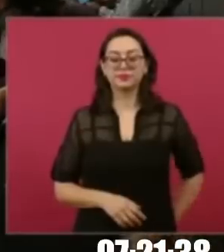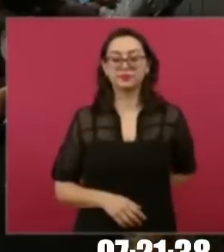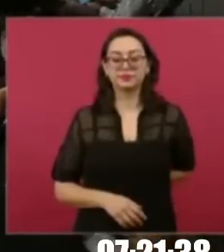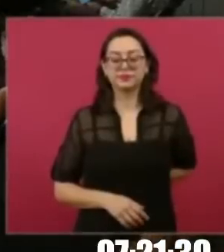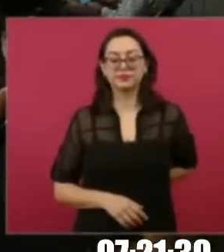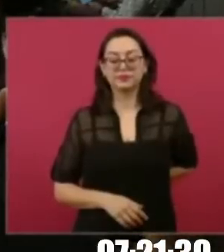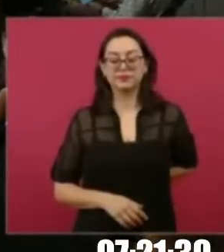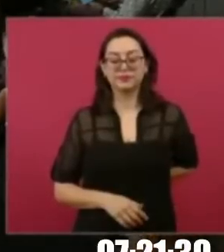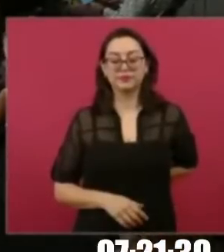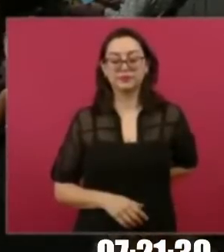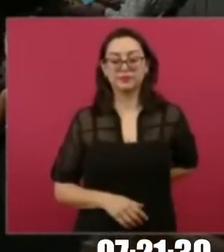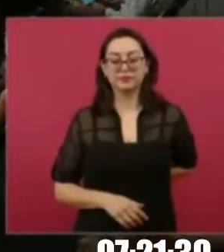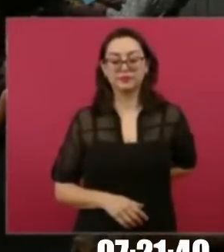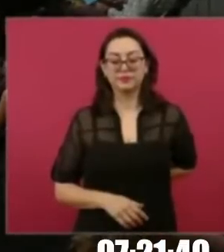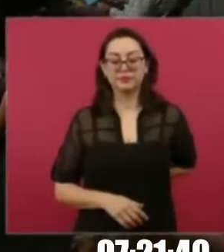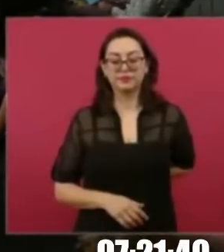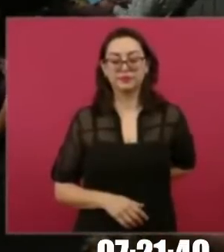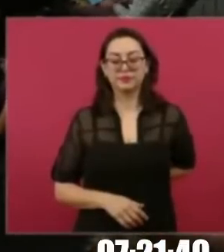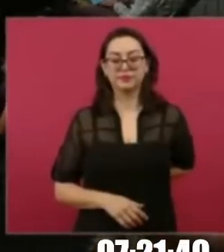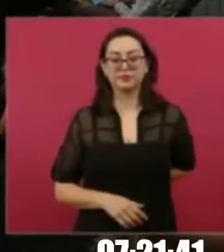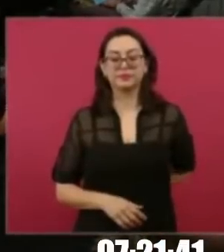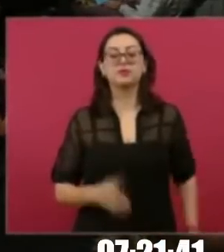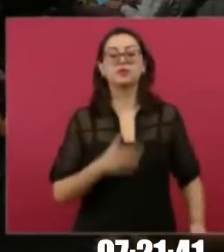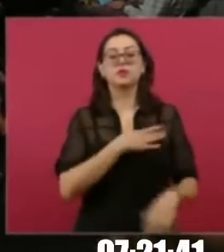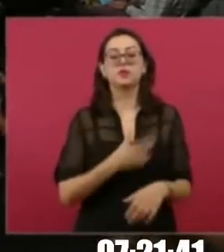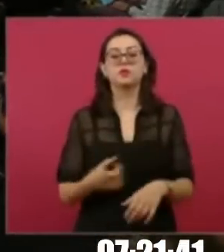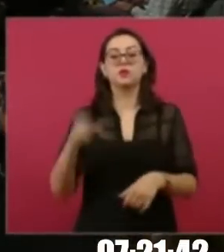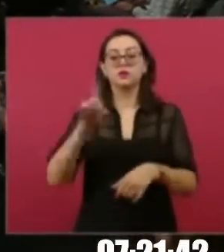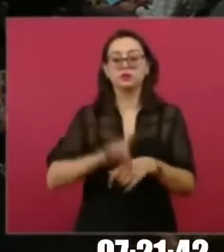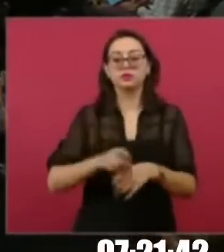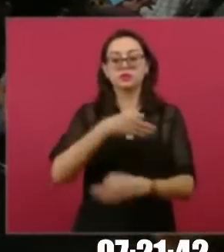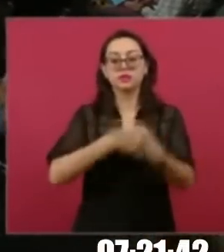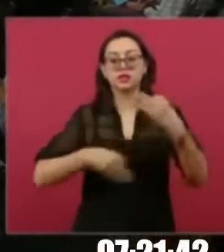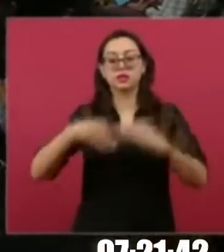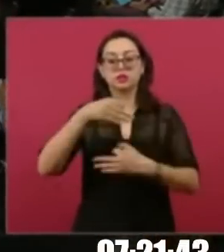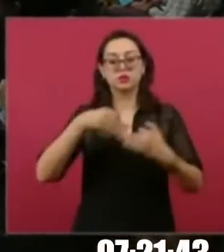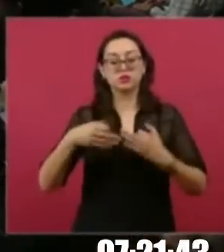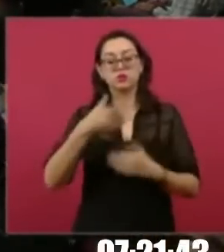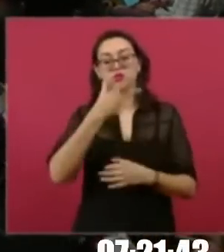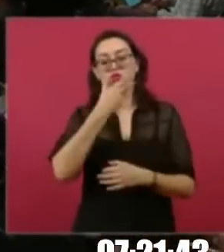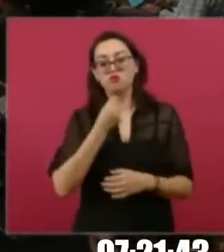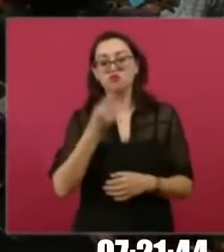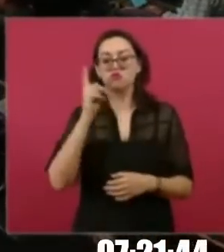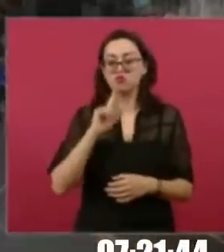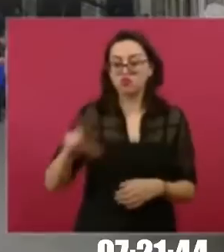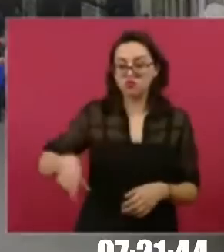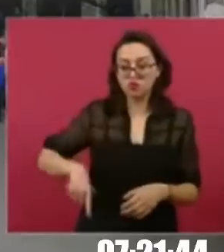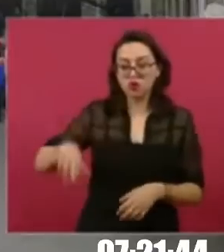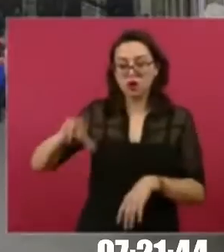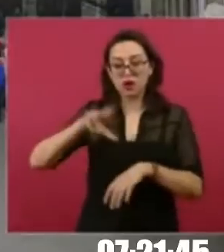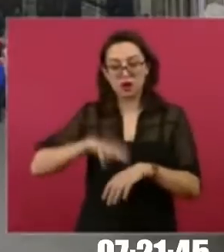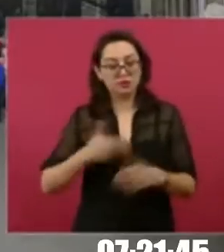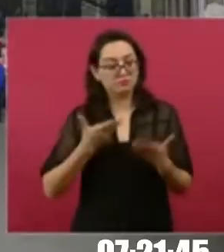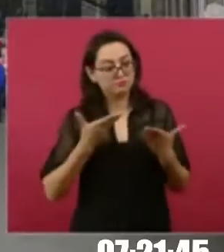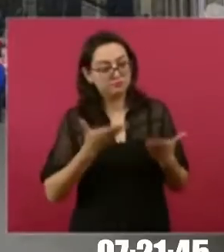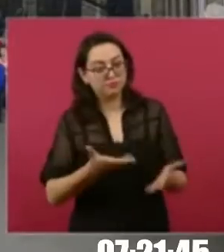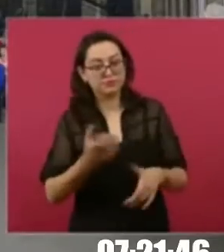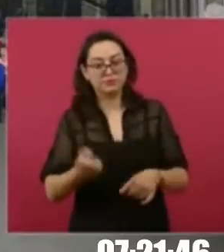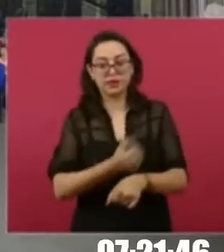Muy buenos días a todas y a todos con su permiso señor presidente señores gobernadores gobernadoras secretarios subsecretario